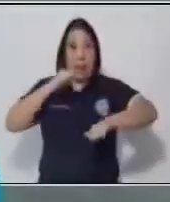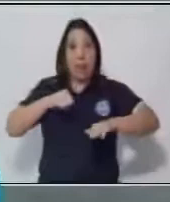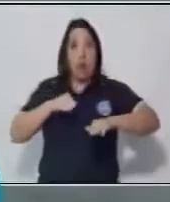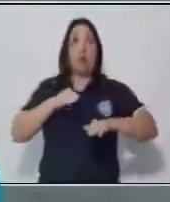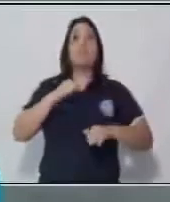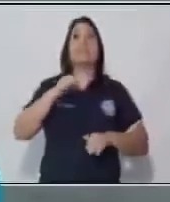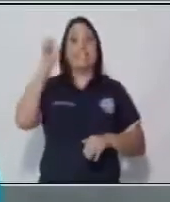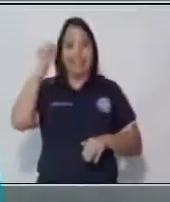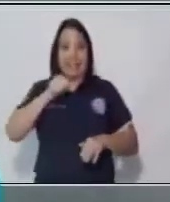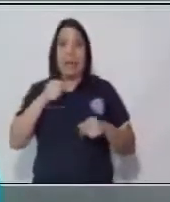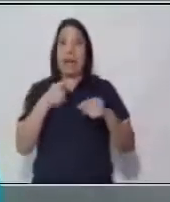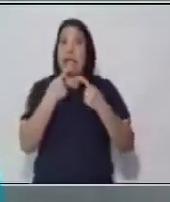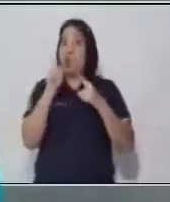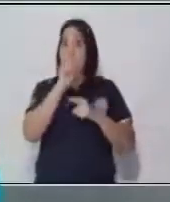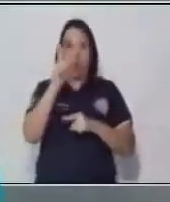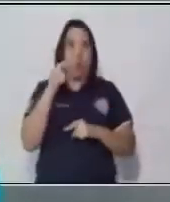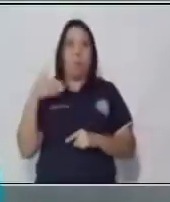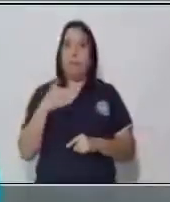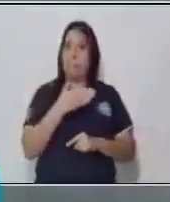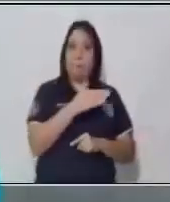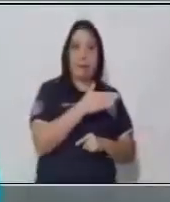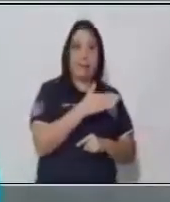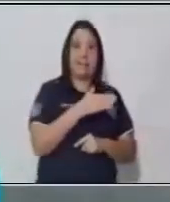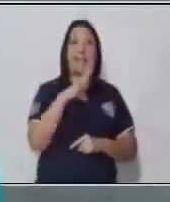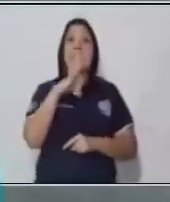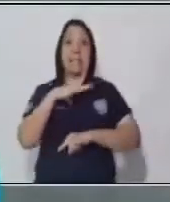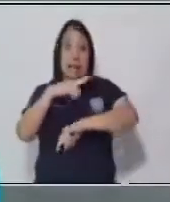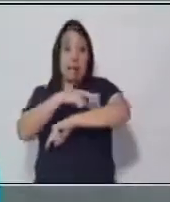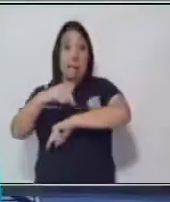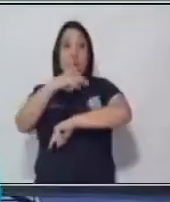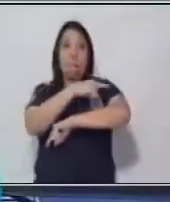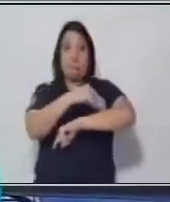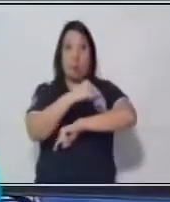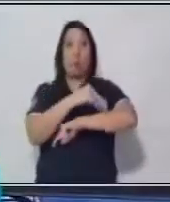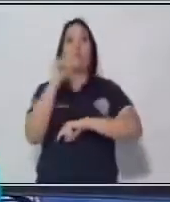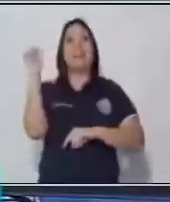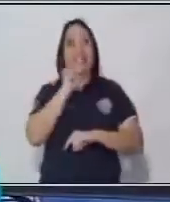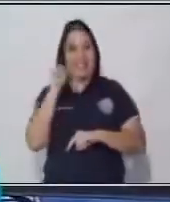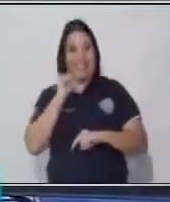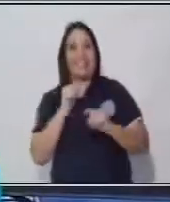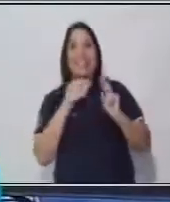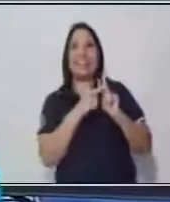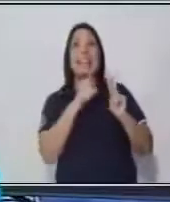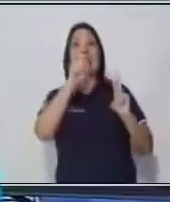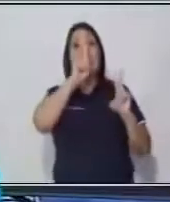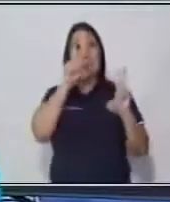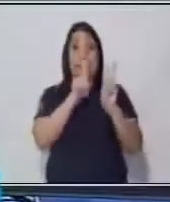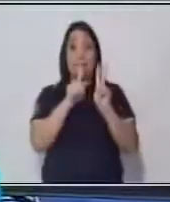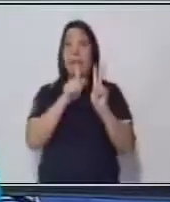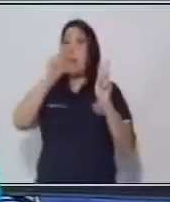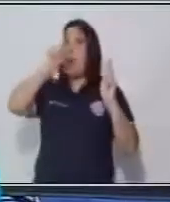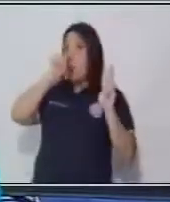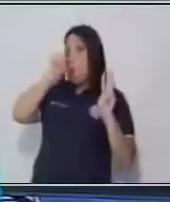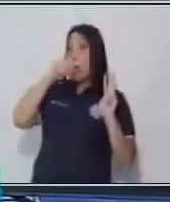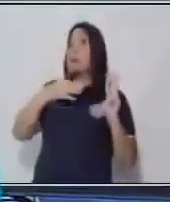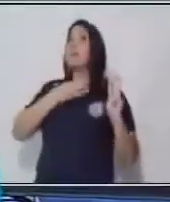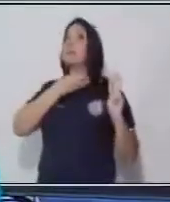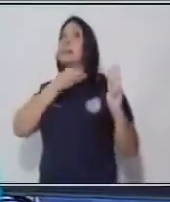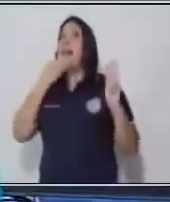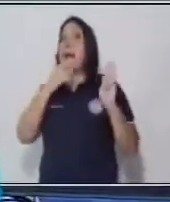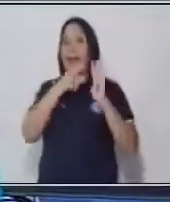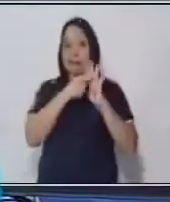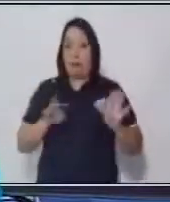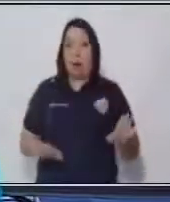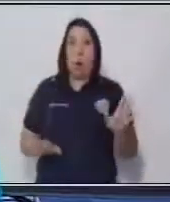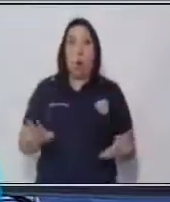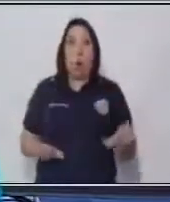contiene plumas, tiene un animal de, es de plumas, Tiene un pico, un cuello largo y sus patas